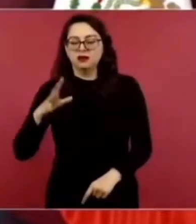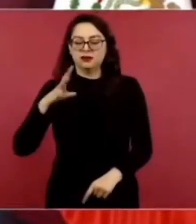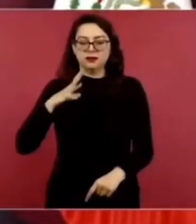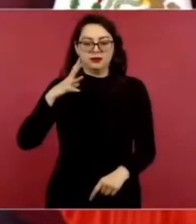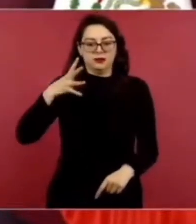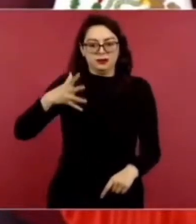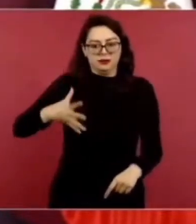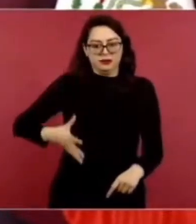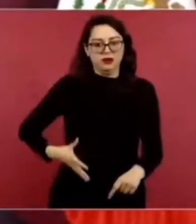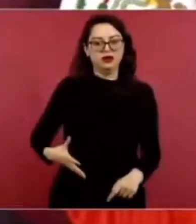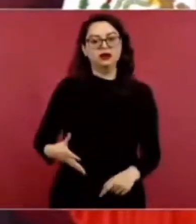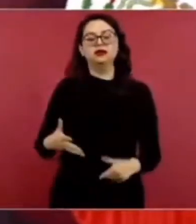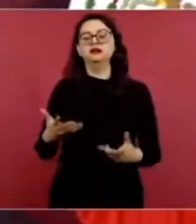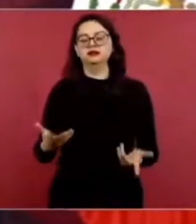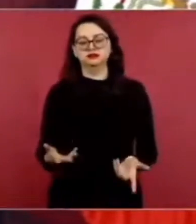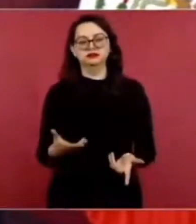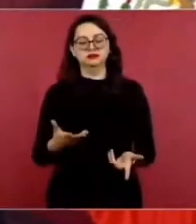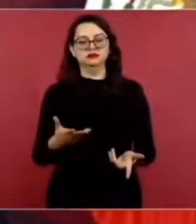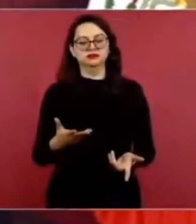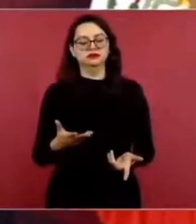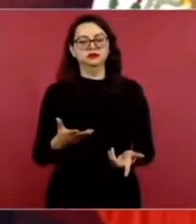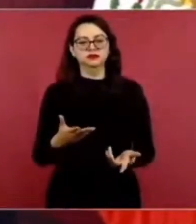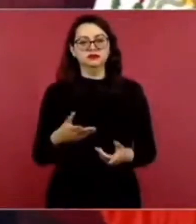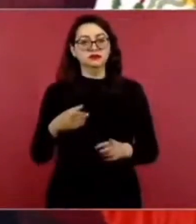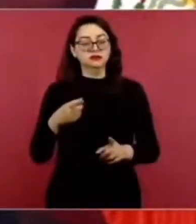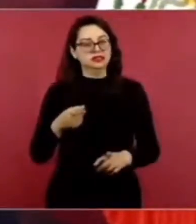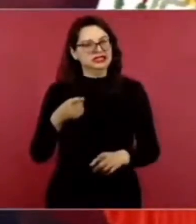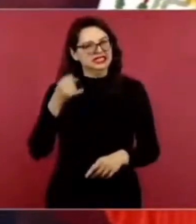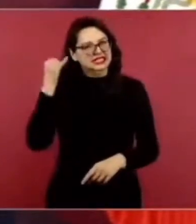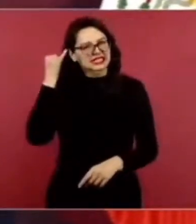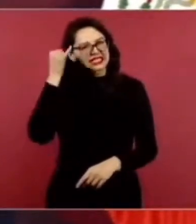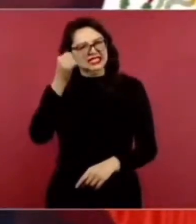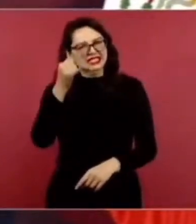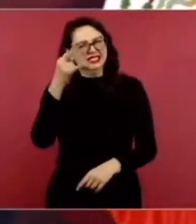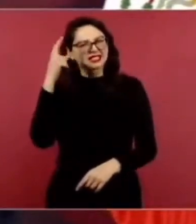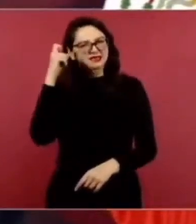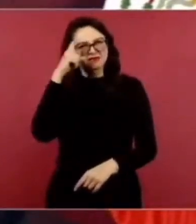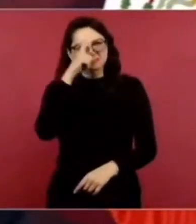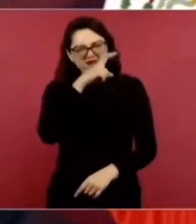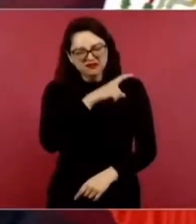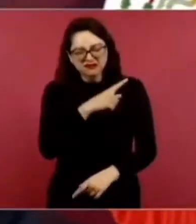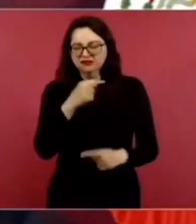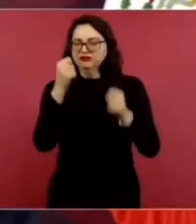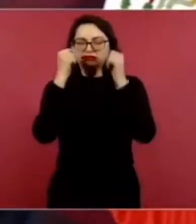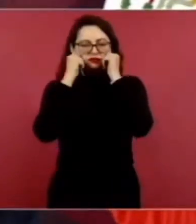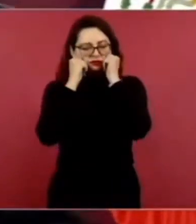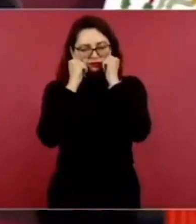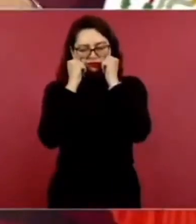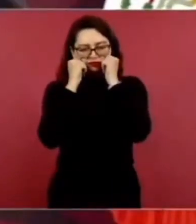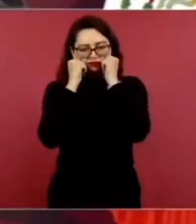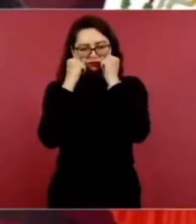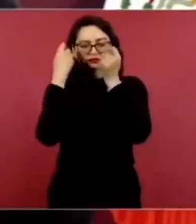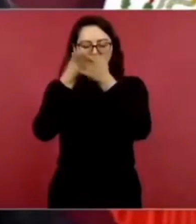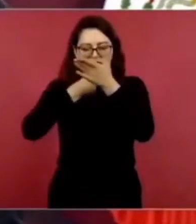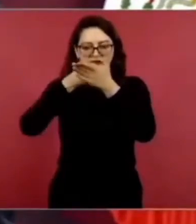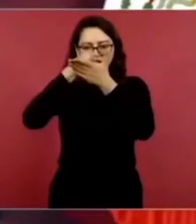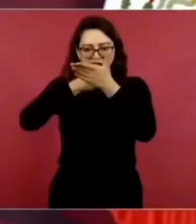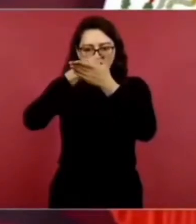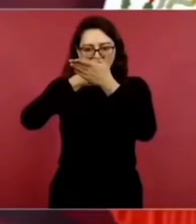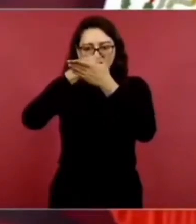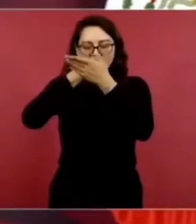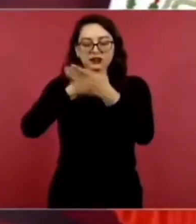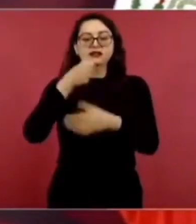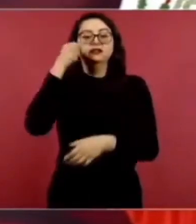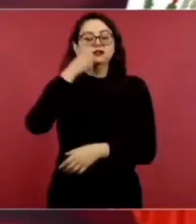se aleje, hay que seguirlo buscando, hay que seguir caminando. Entonces, ahí vamos. Ahorita tenemos como